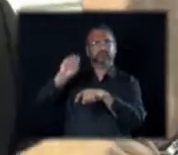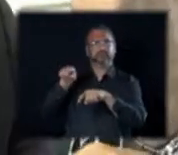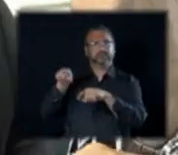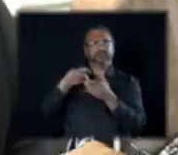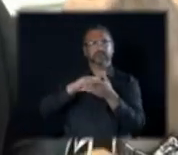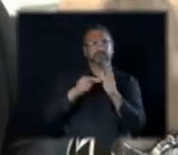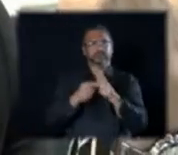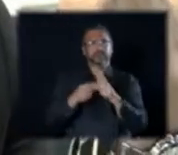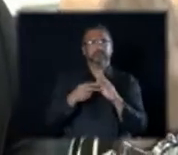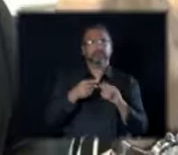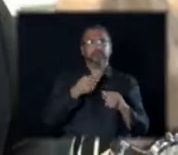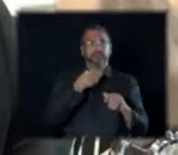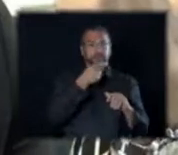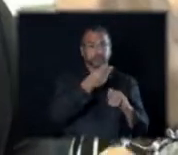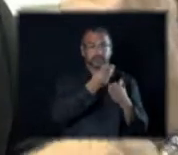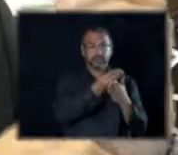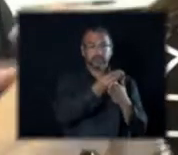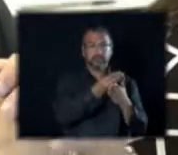turismo. Eso